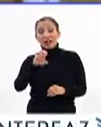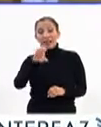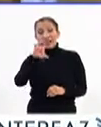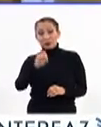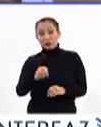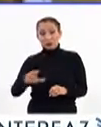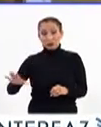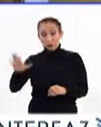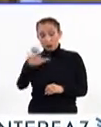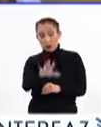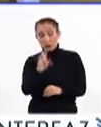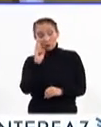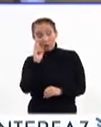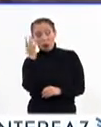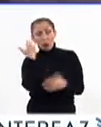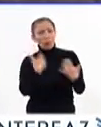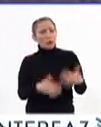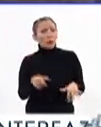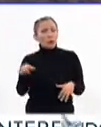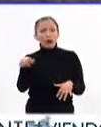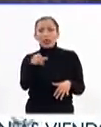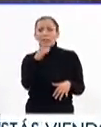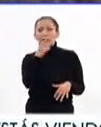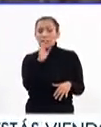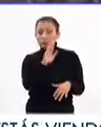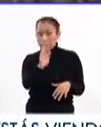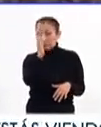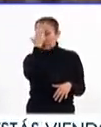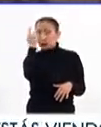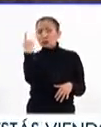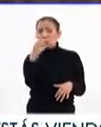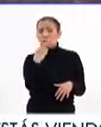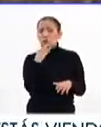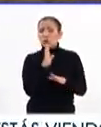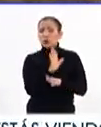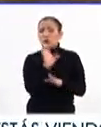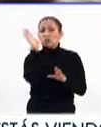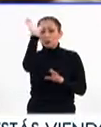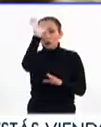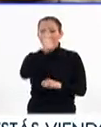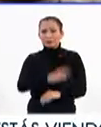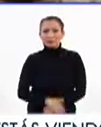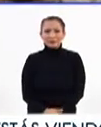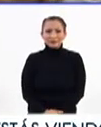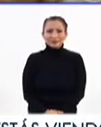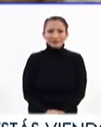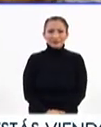la Educación, la Ciencia y la Cultura, la UNESCO, ha reconocido su patrimonio cultural.